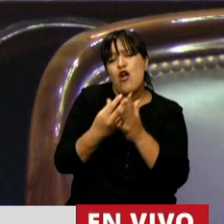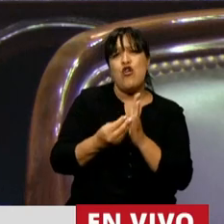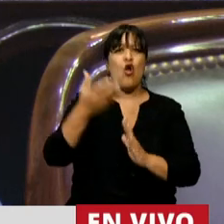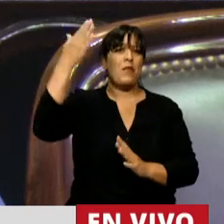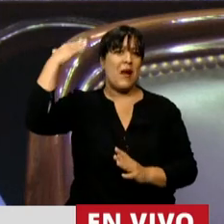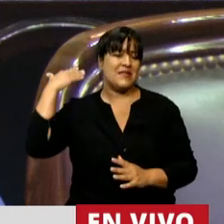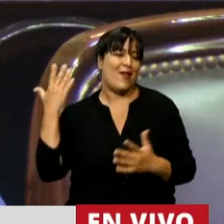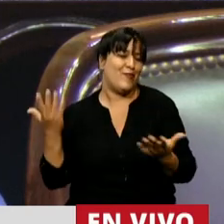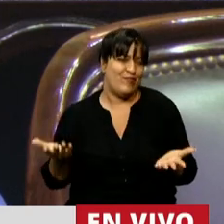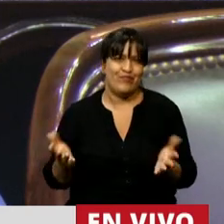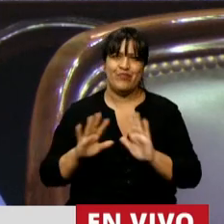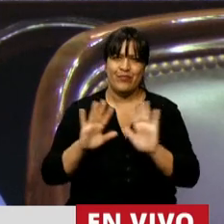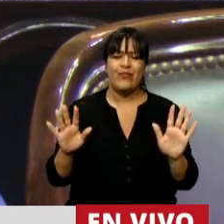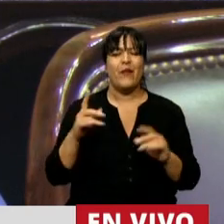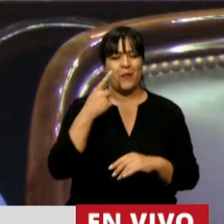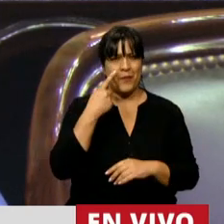Vean,